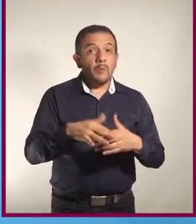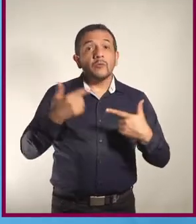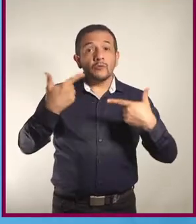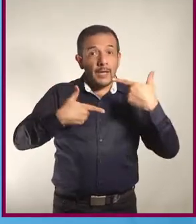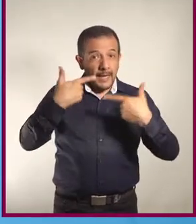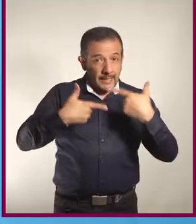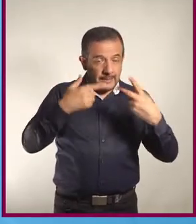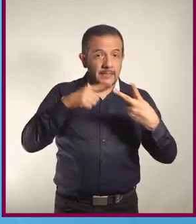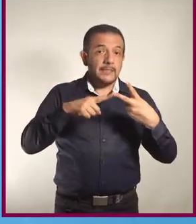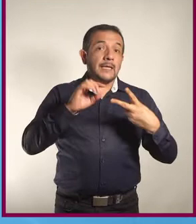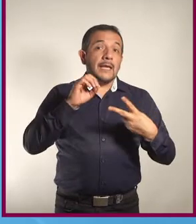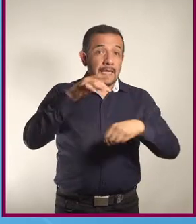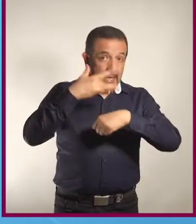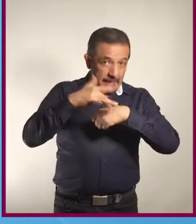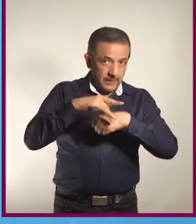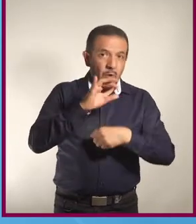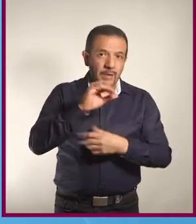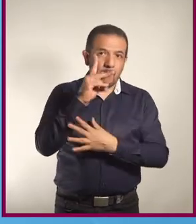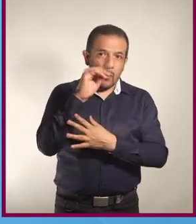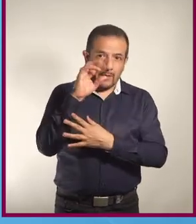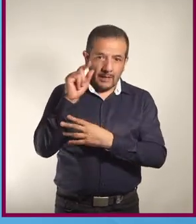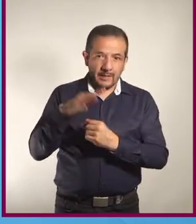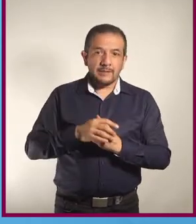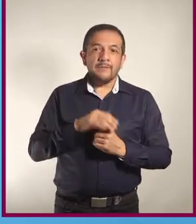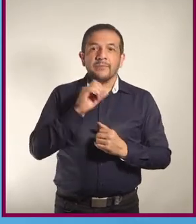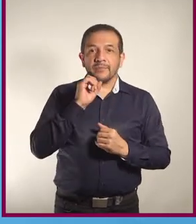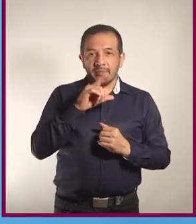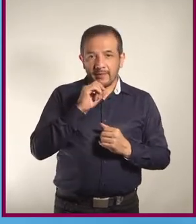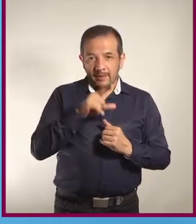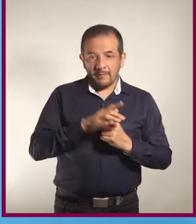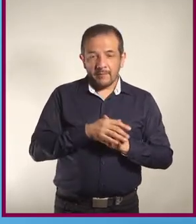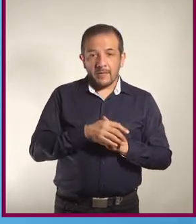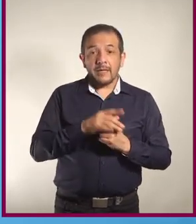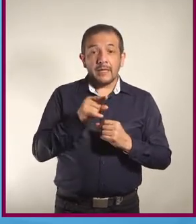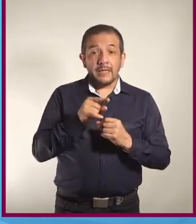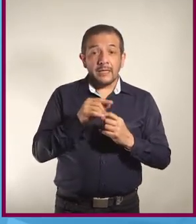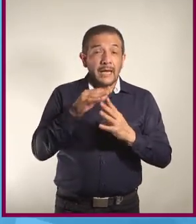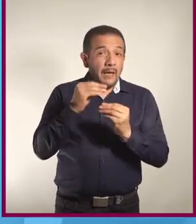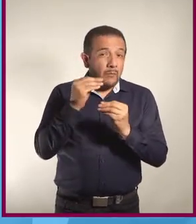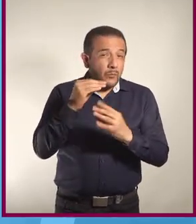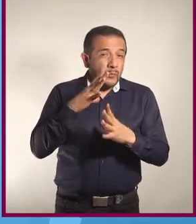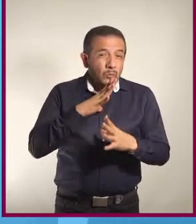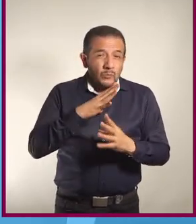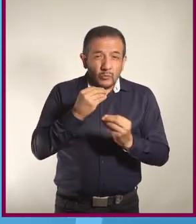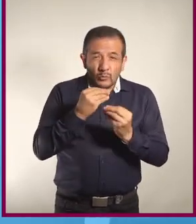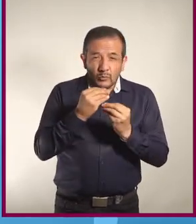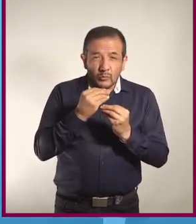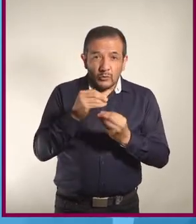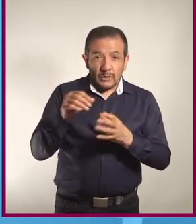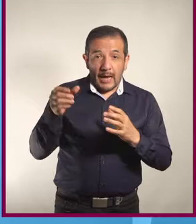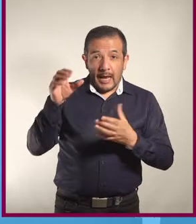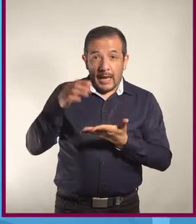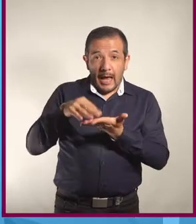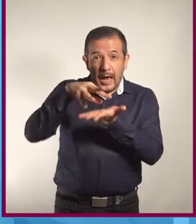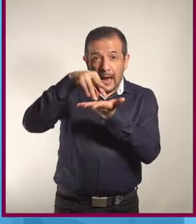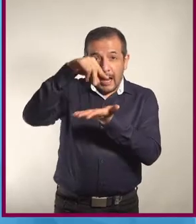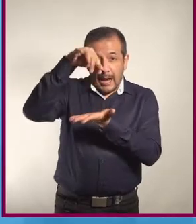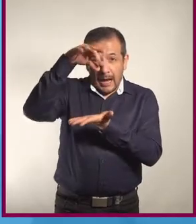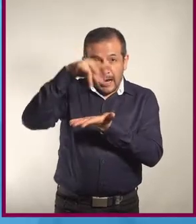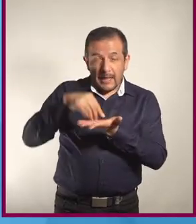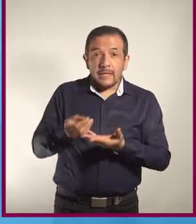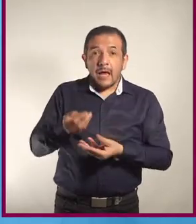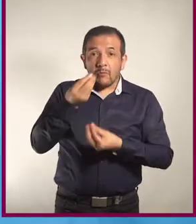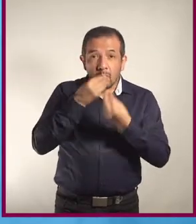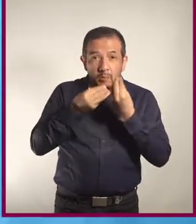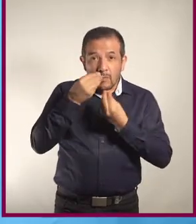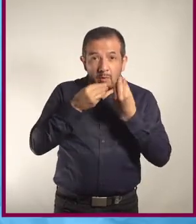proteínas en lácteos, como leche y quesos. La avena es un cereal que contiene un alto contenido de fibra, lo que